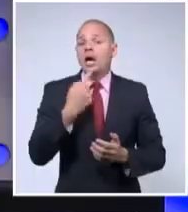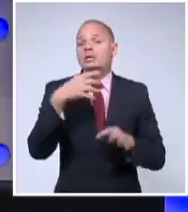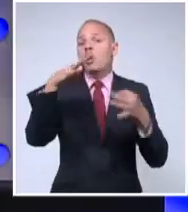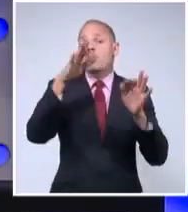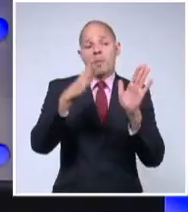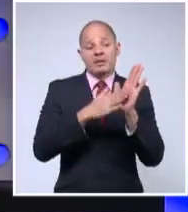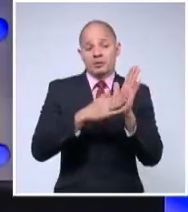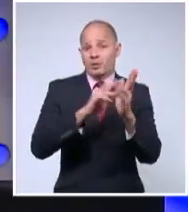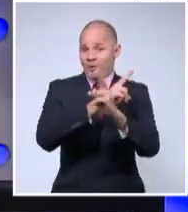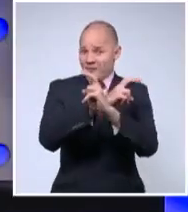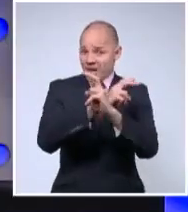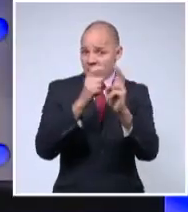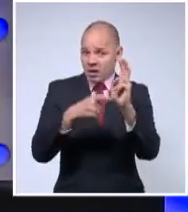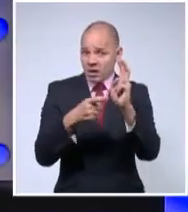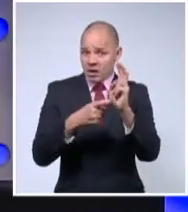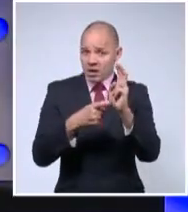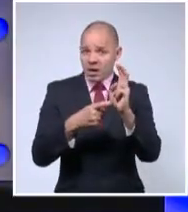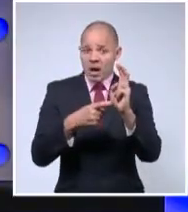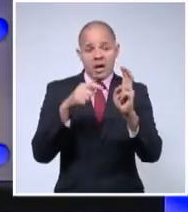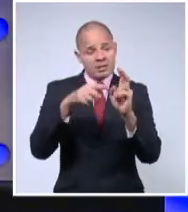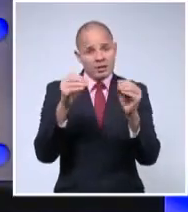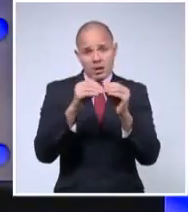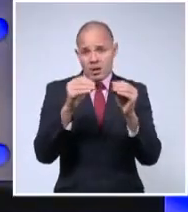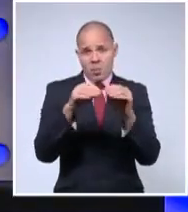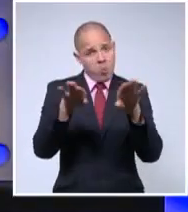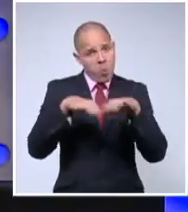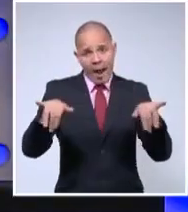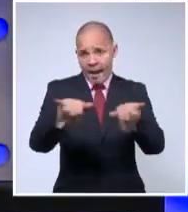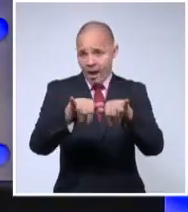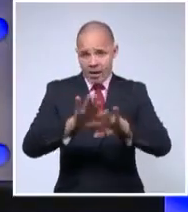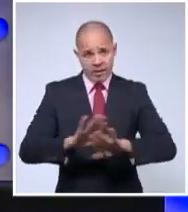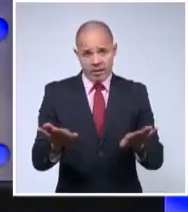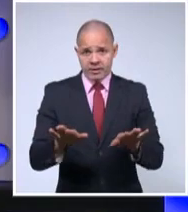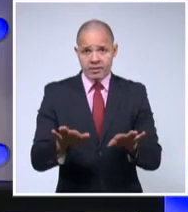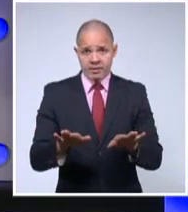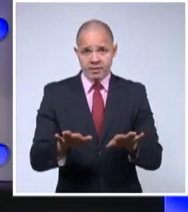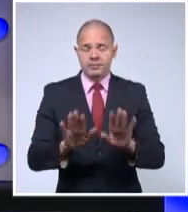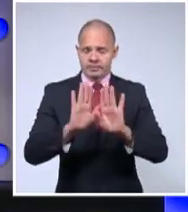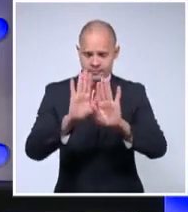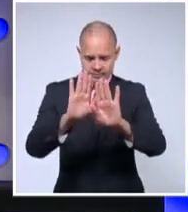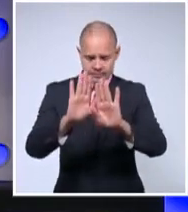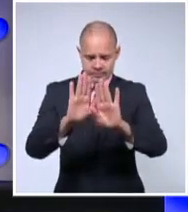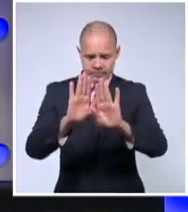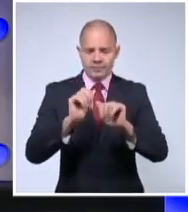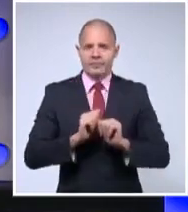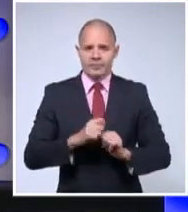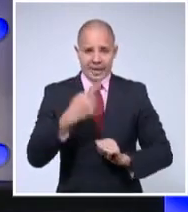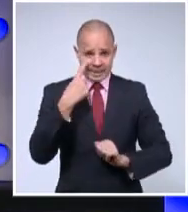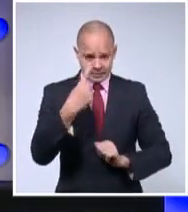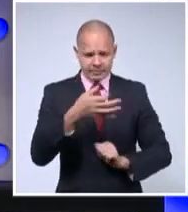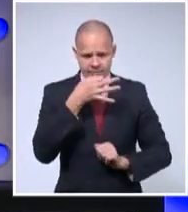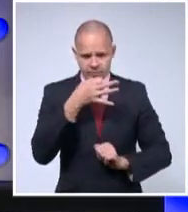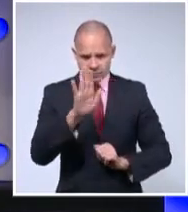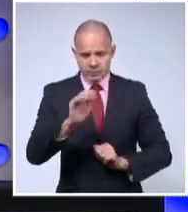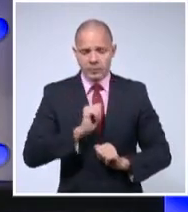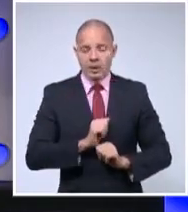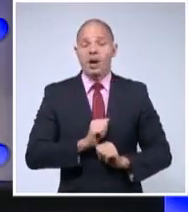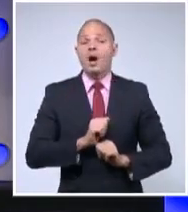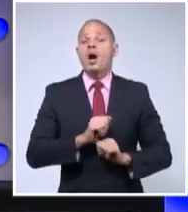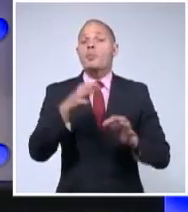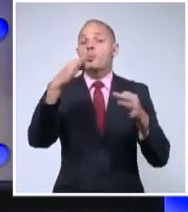planeta, Cosío. La Convención de Bienes vigente para todo el mundo y para todo el planeta. Pero la práctica, la trayectoria, indica